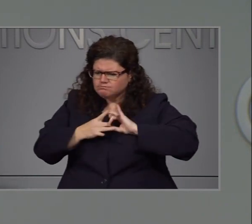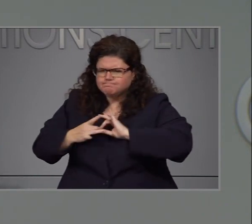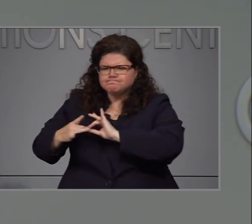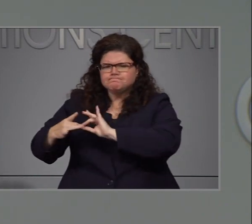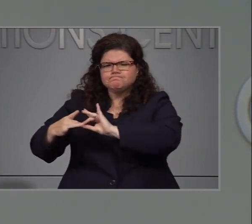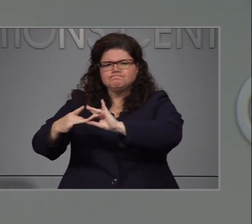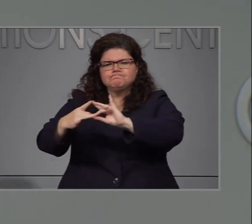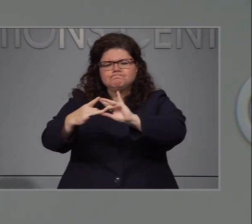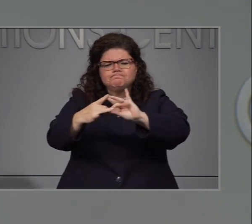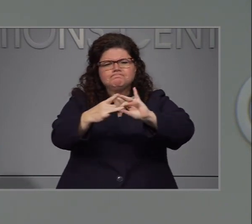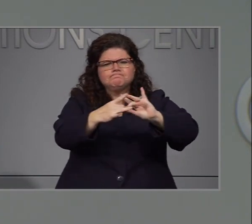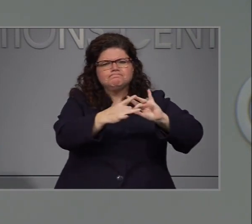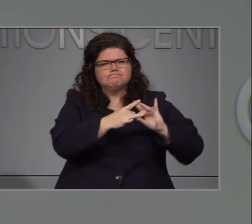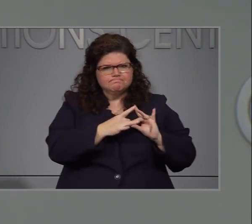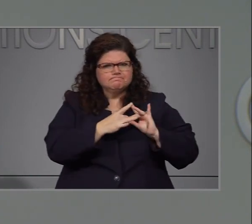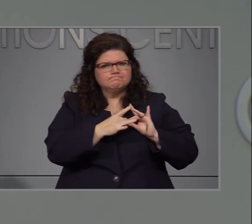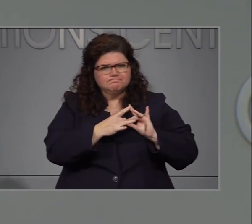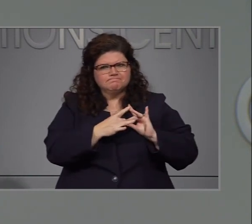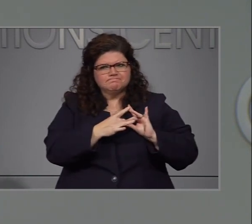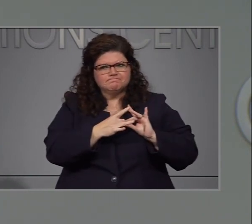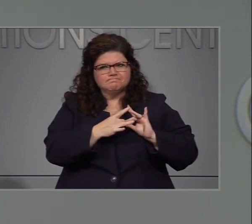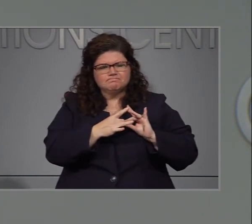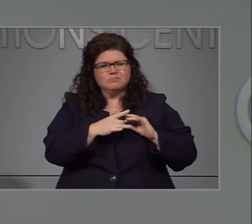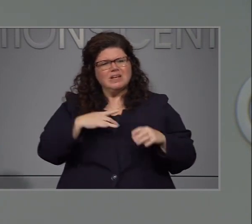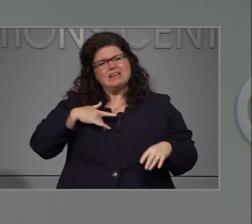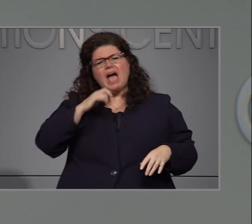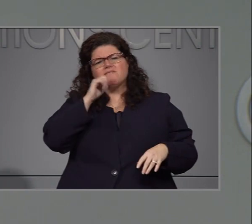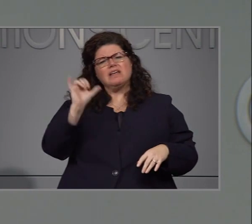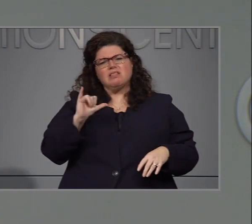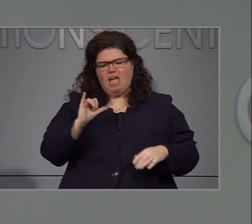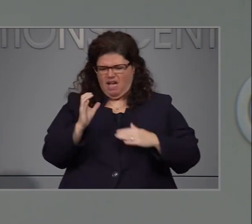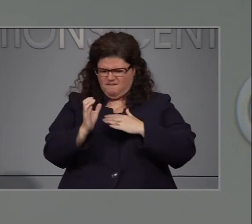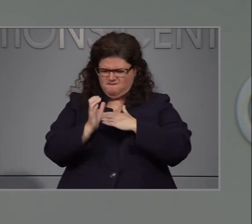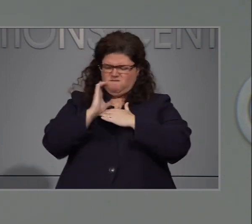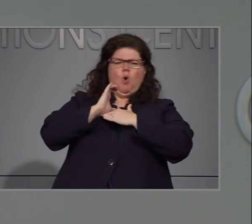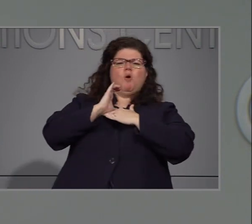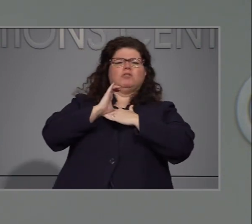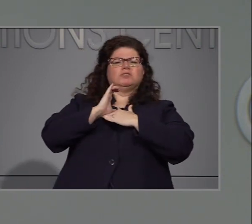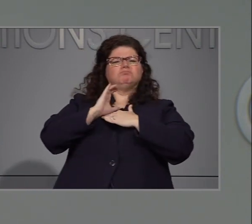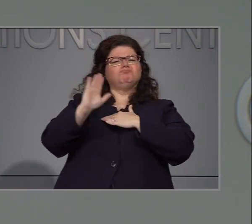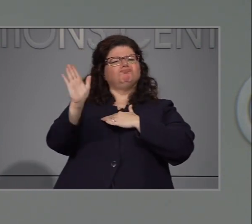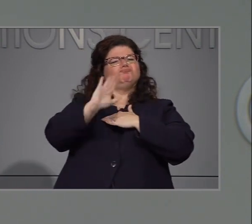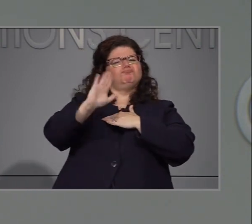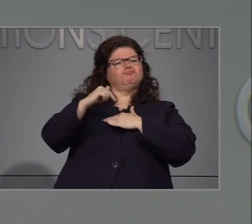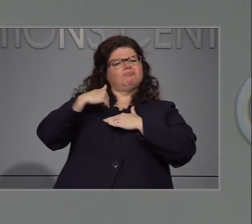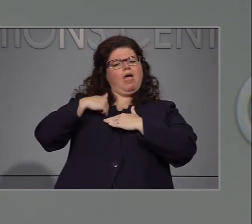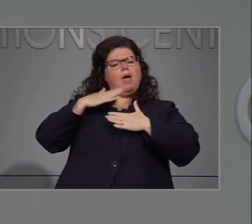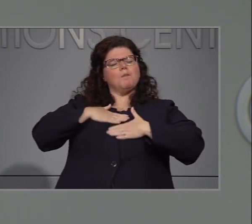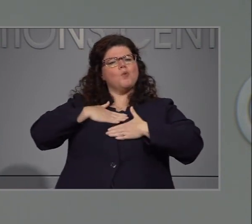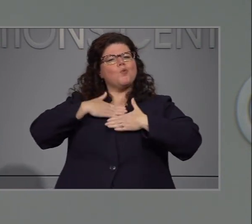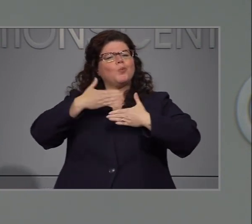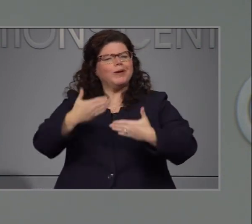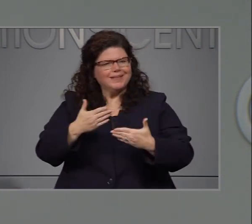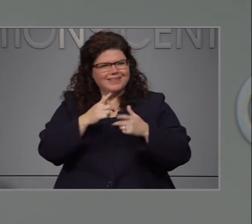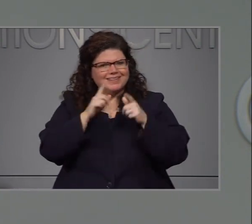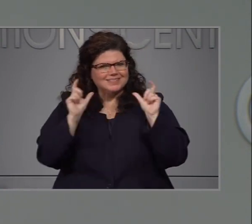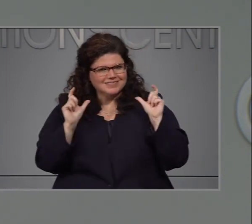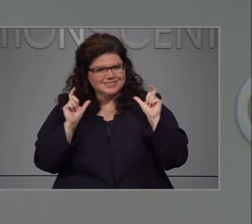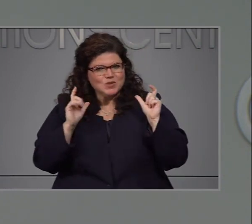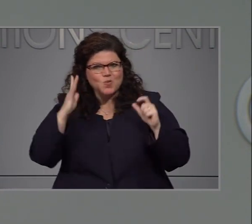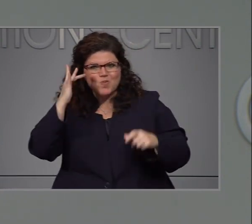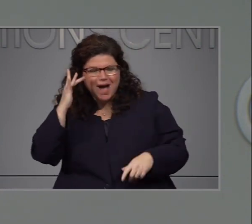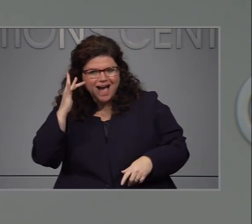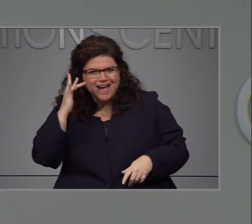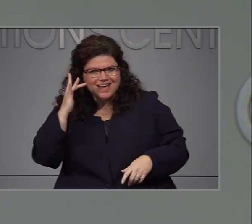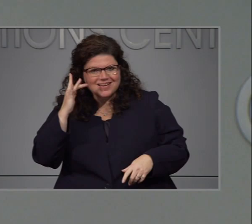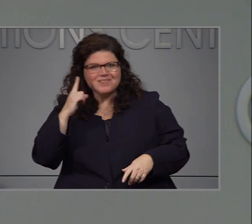que todos unamos nuestras fuerzas y que no nada más sea algo que tengamos que hacer, sino que sea algo que